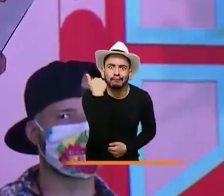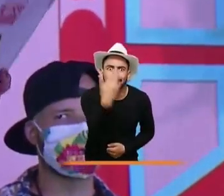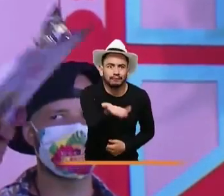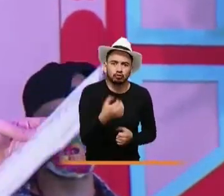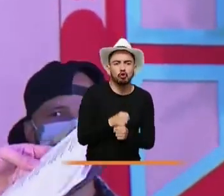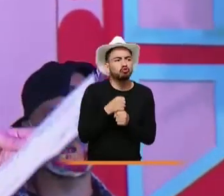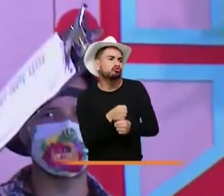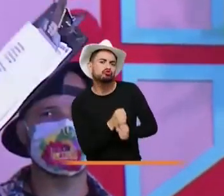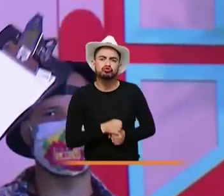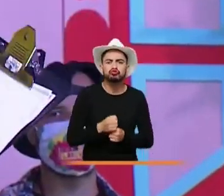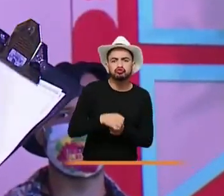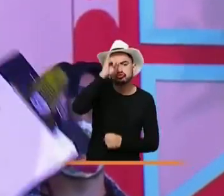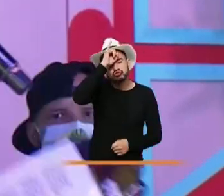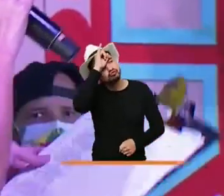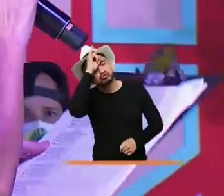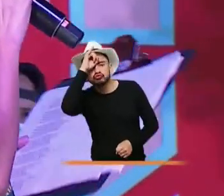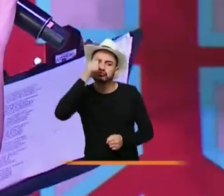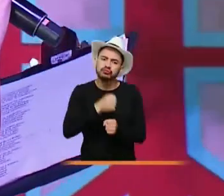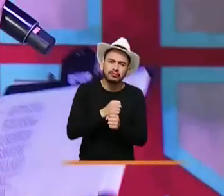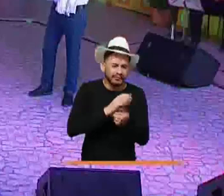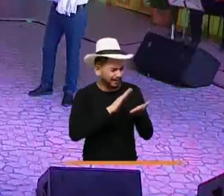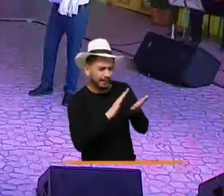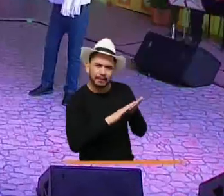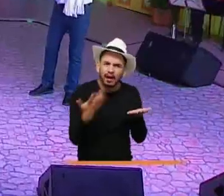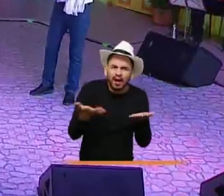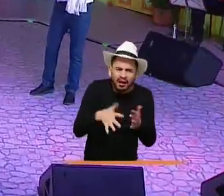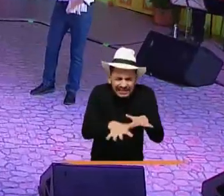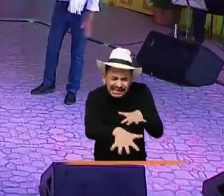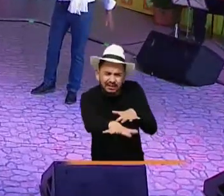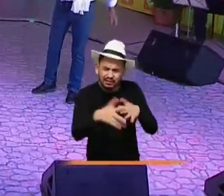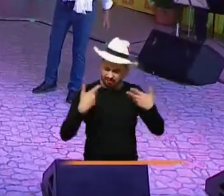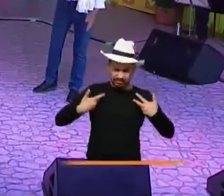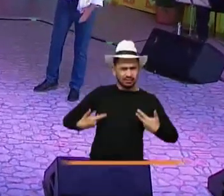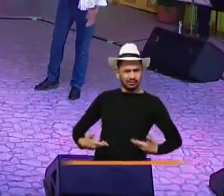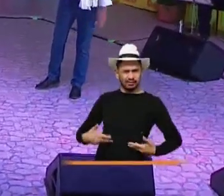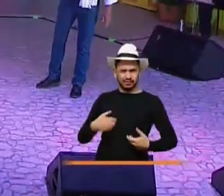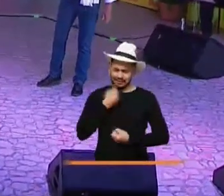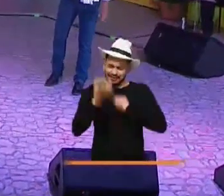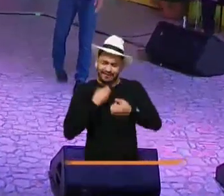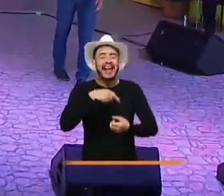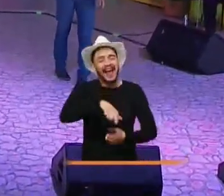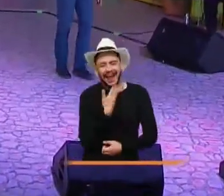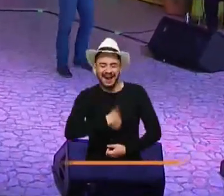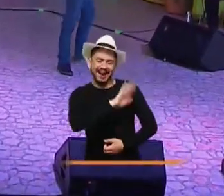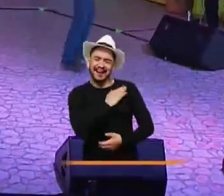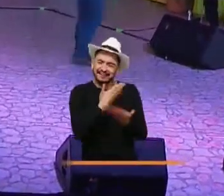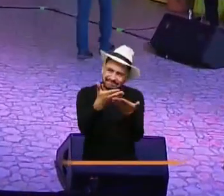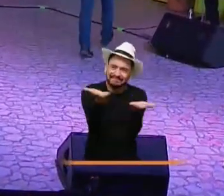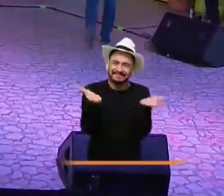trossero le dijo corceles q se mira el piercing que me puse todo a través compañeros